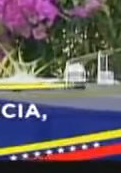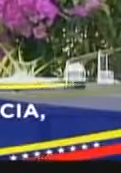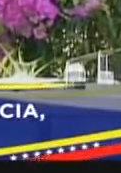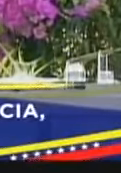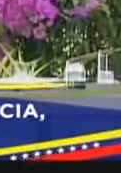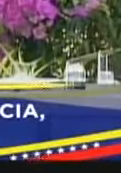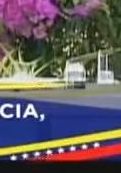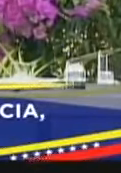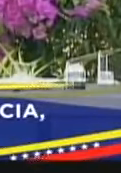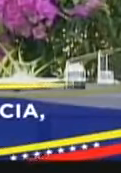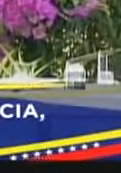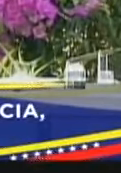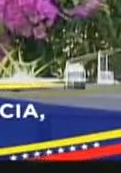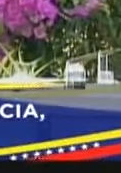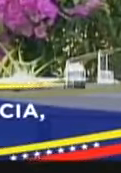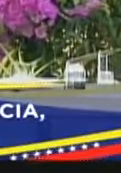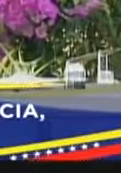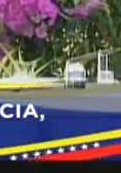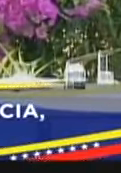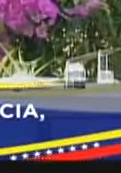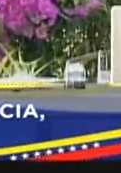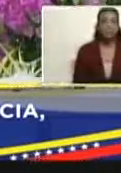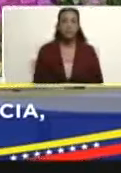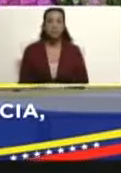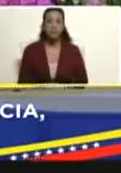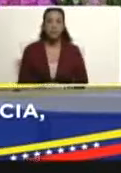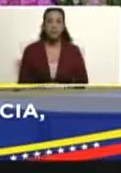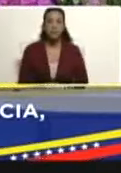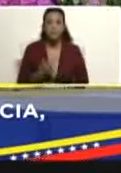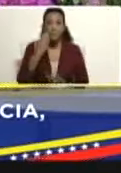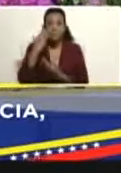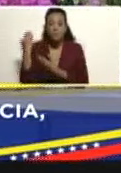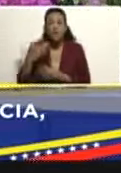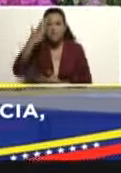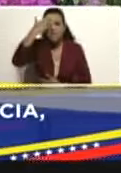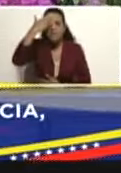Sabemos lo que es el peso de la palabra de un jefe del Comando Sur.